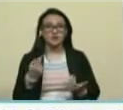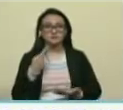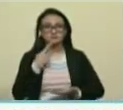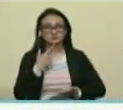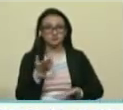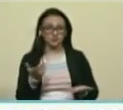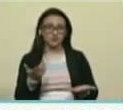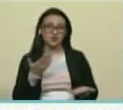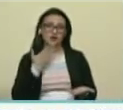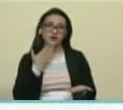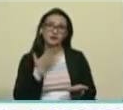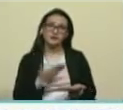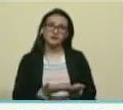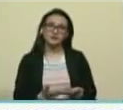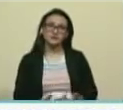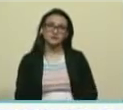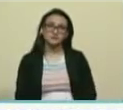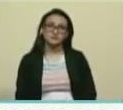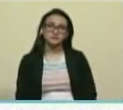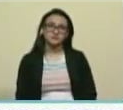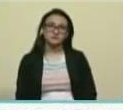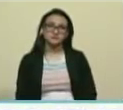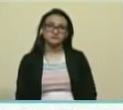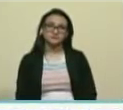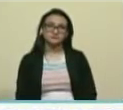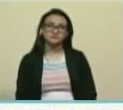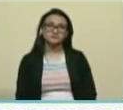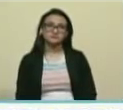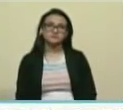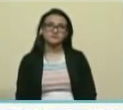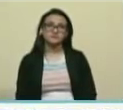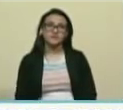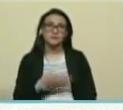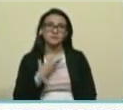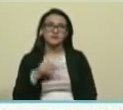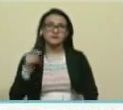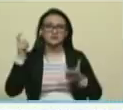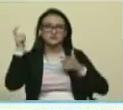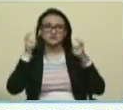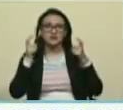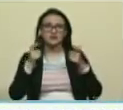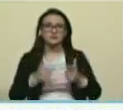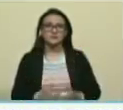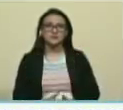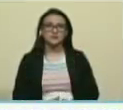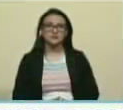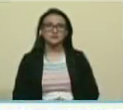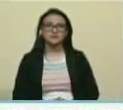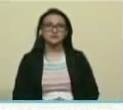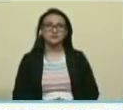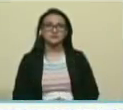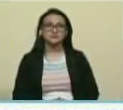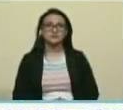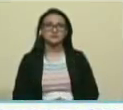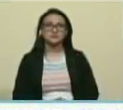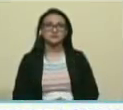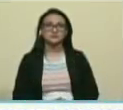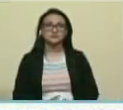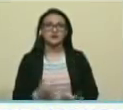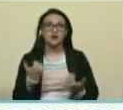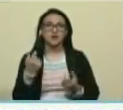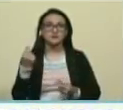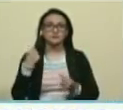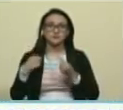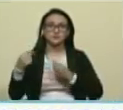los agradecimientos al presidente Hugo Chávez por los comentarios